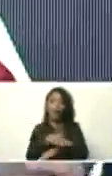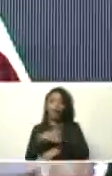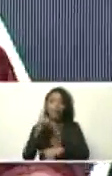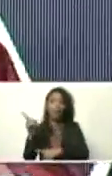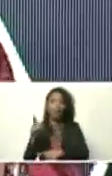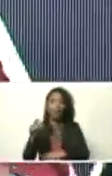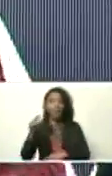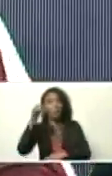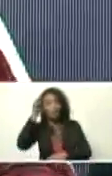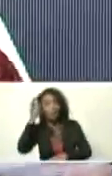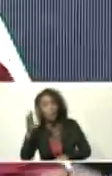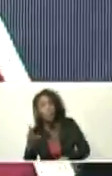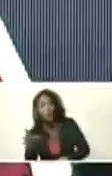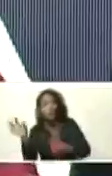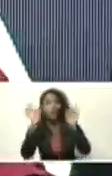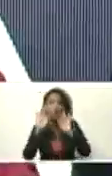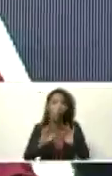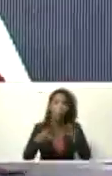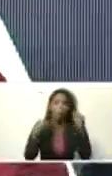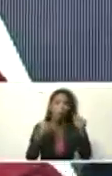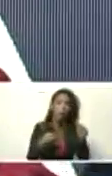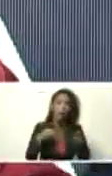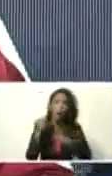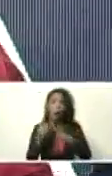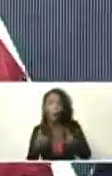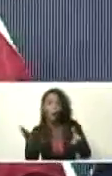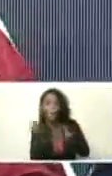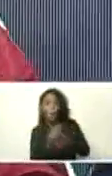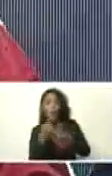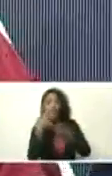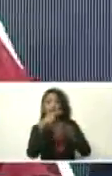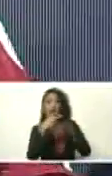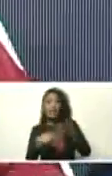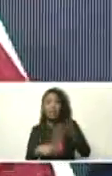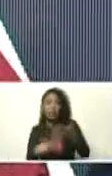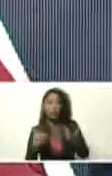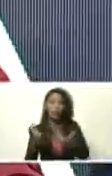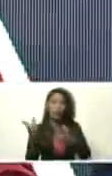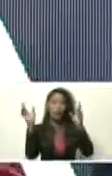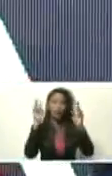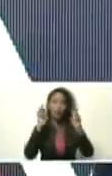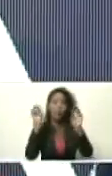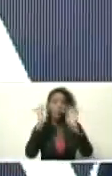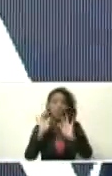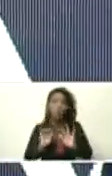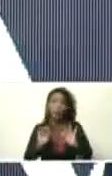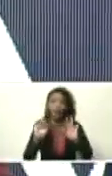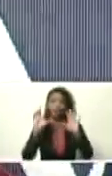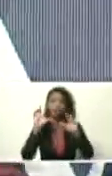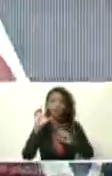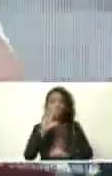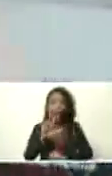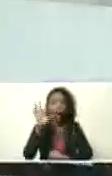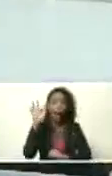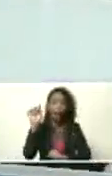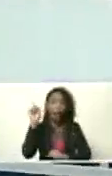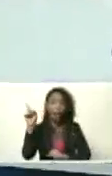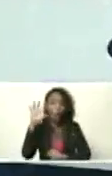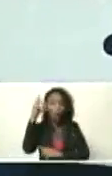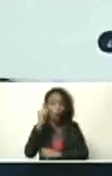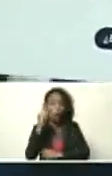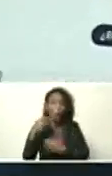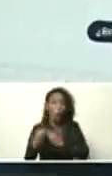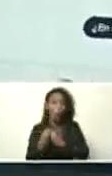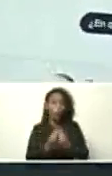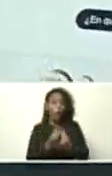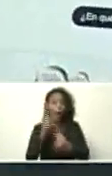engorroso el tipo de trámite, y ahora, bueno, con esta nueva fórmula de las 3F hemos logrado, si se quiere,